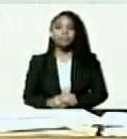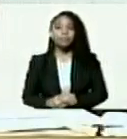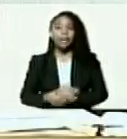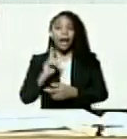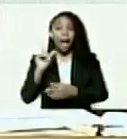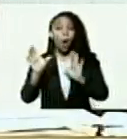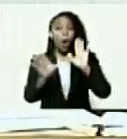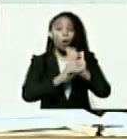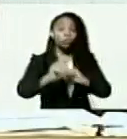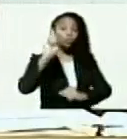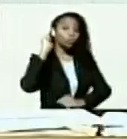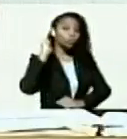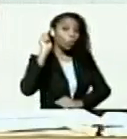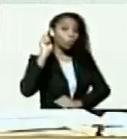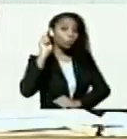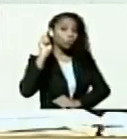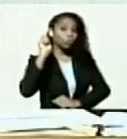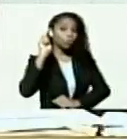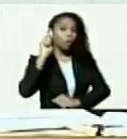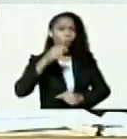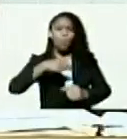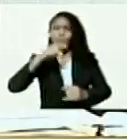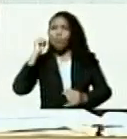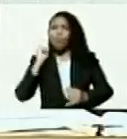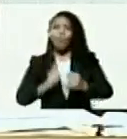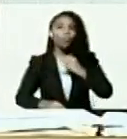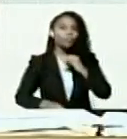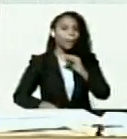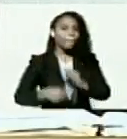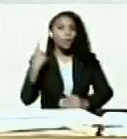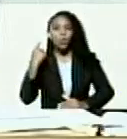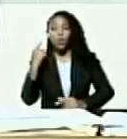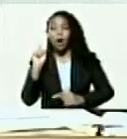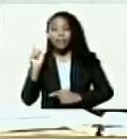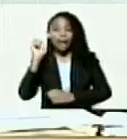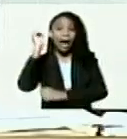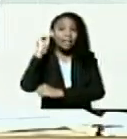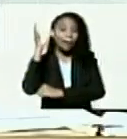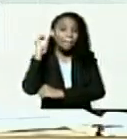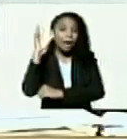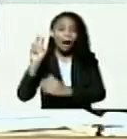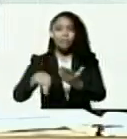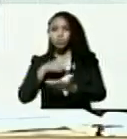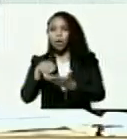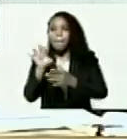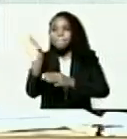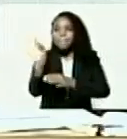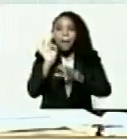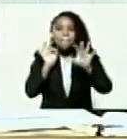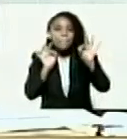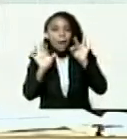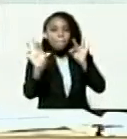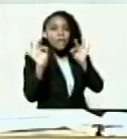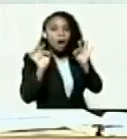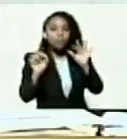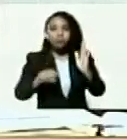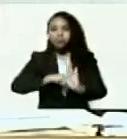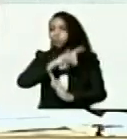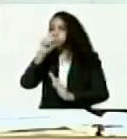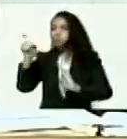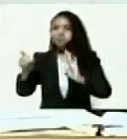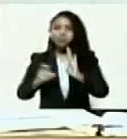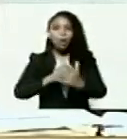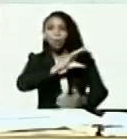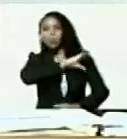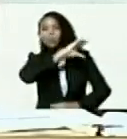la Constitución. La última vez que esta Asamblea Nacional escogió al pleno de las